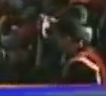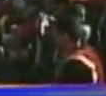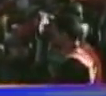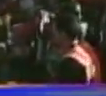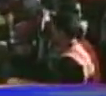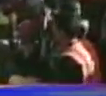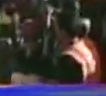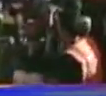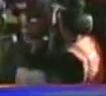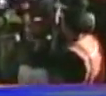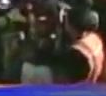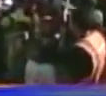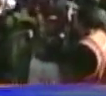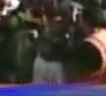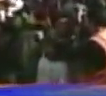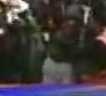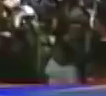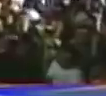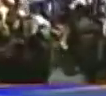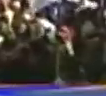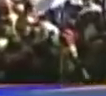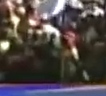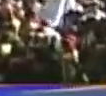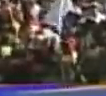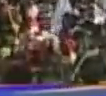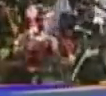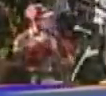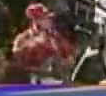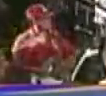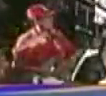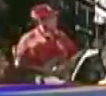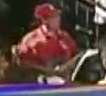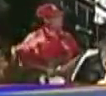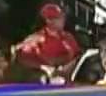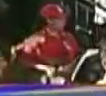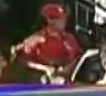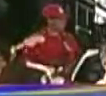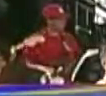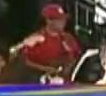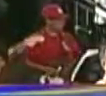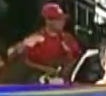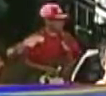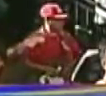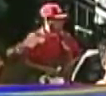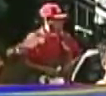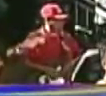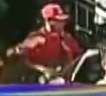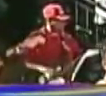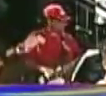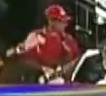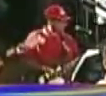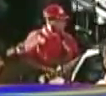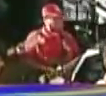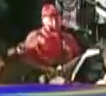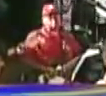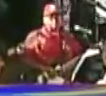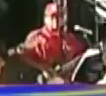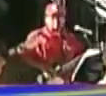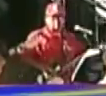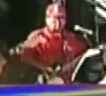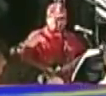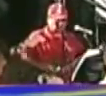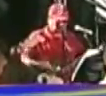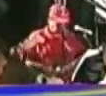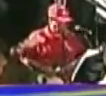estatal. Y justamente el presidente de la República, Nicolás Maduro Moros, ha informado que elevará a instancias